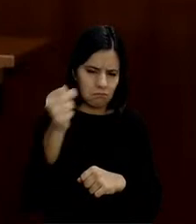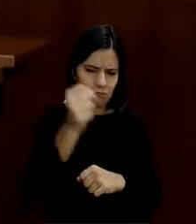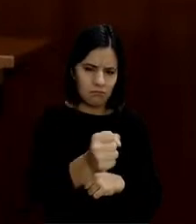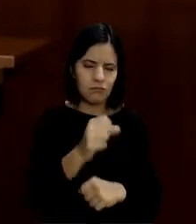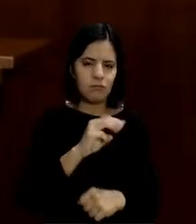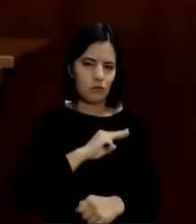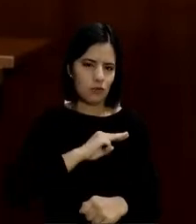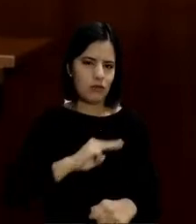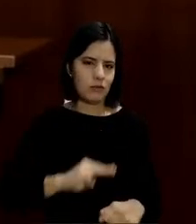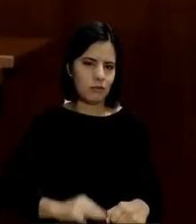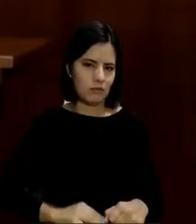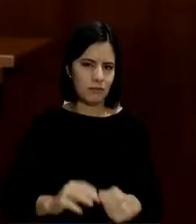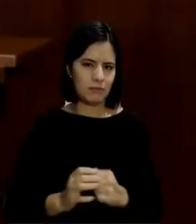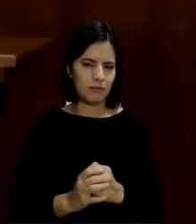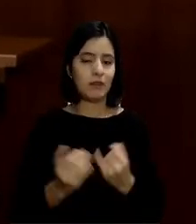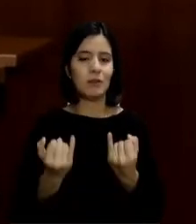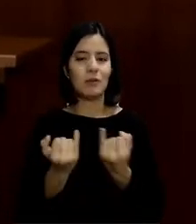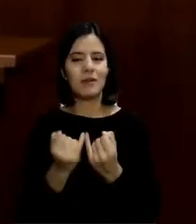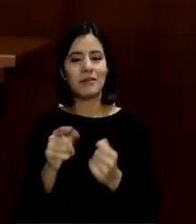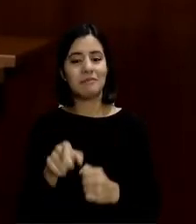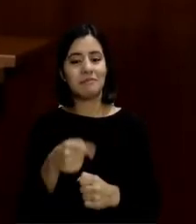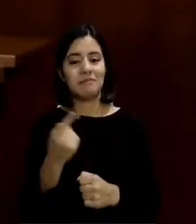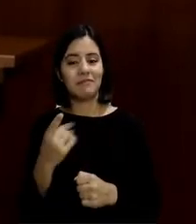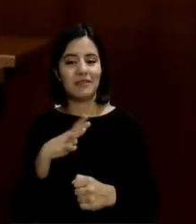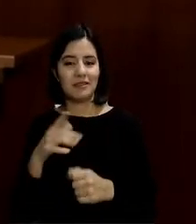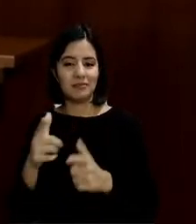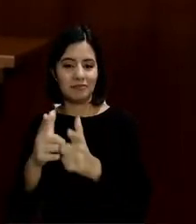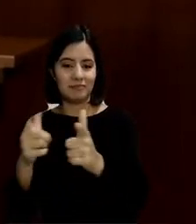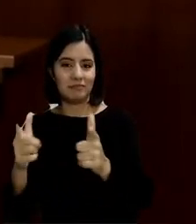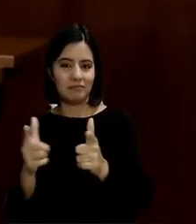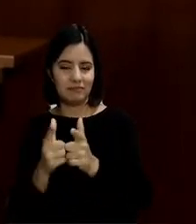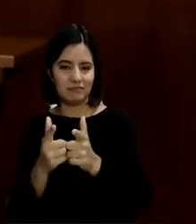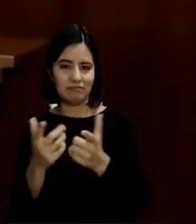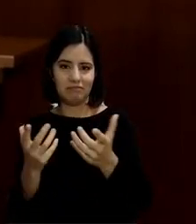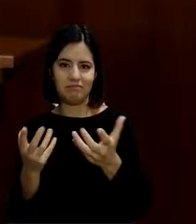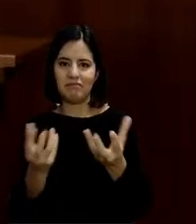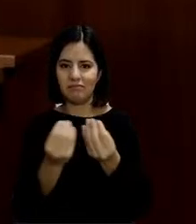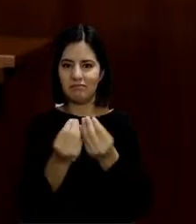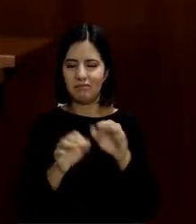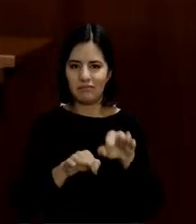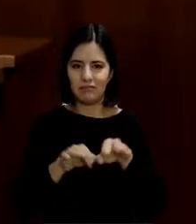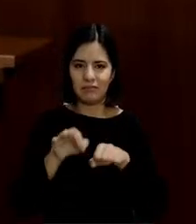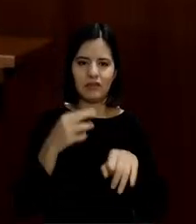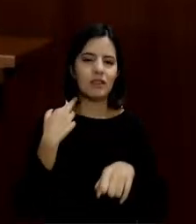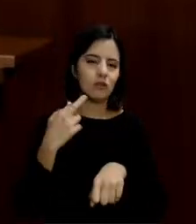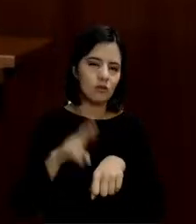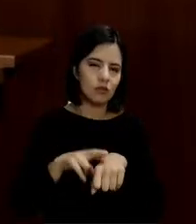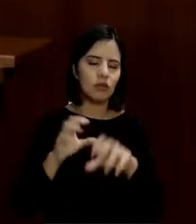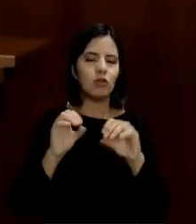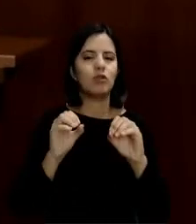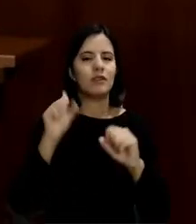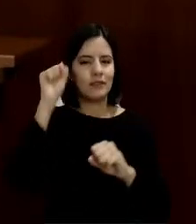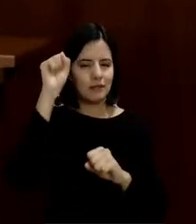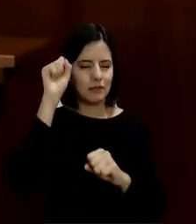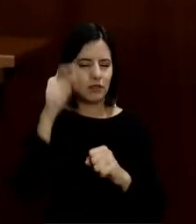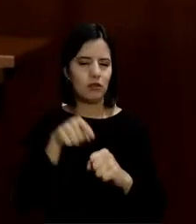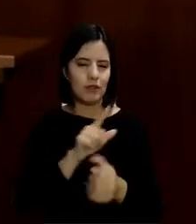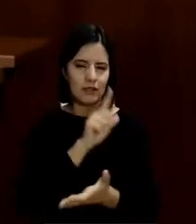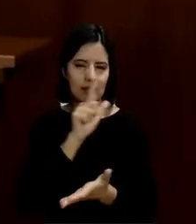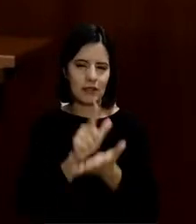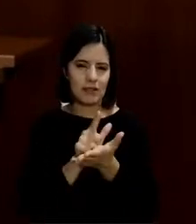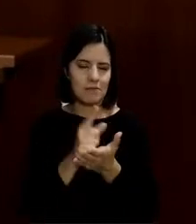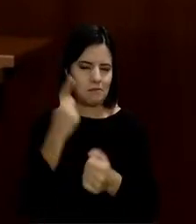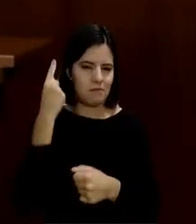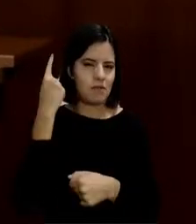número de regidurías y sindicaturas que le determine la ley, de conformidad con el principio